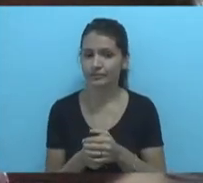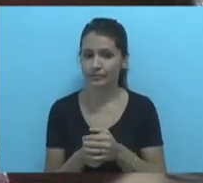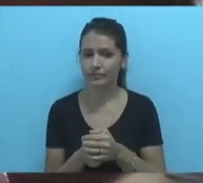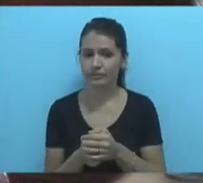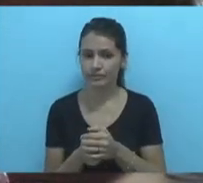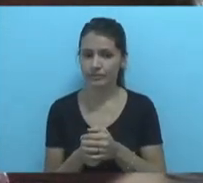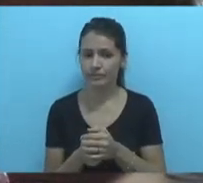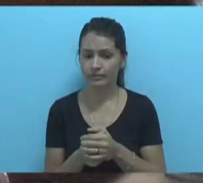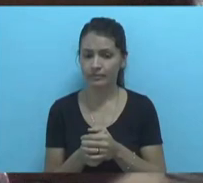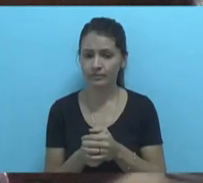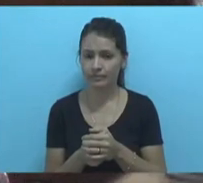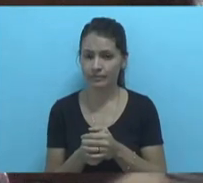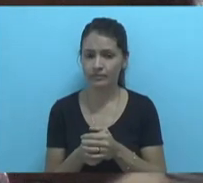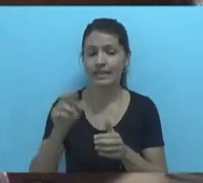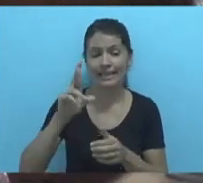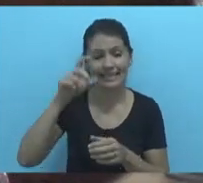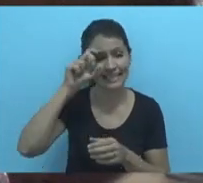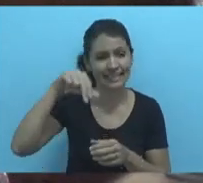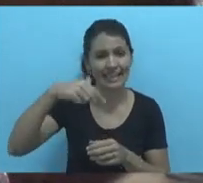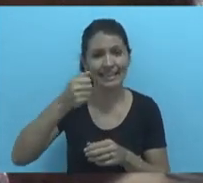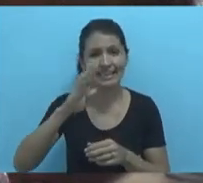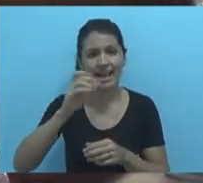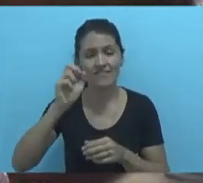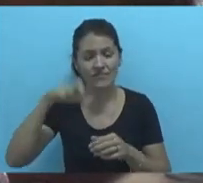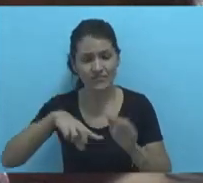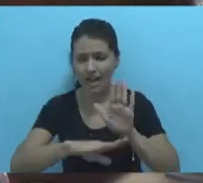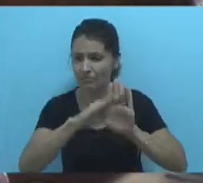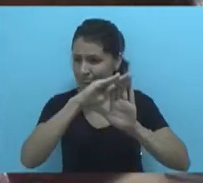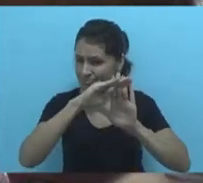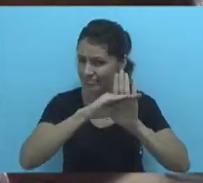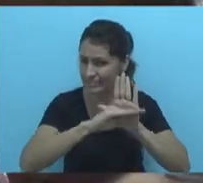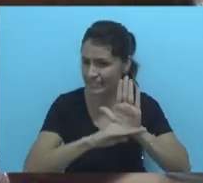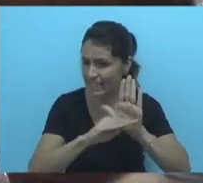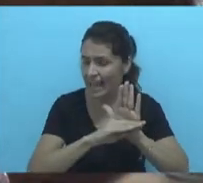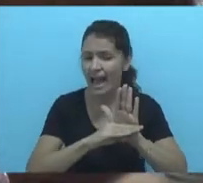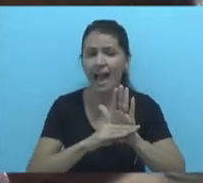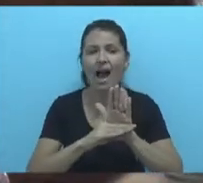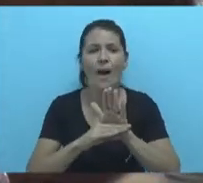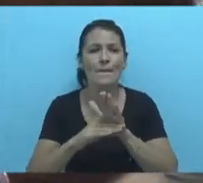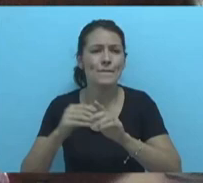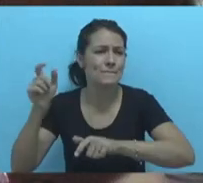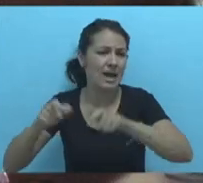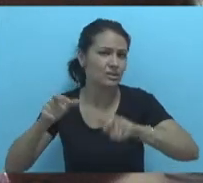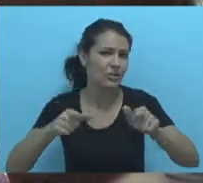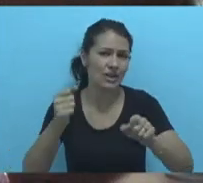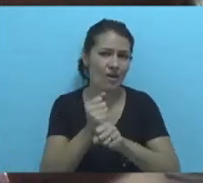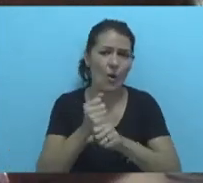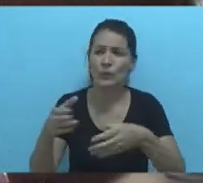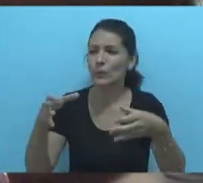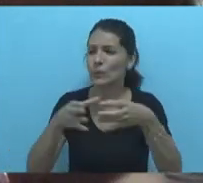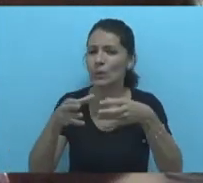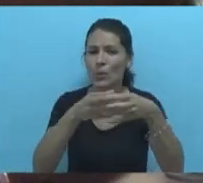Barrios Populares lo realizaron militantes de todas las organizaciones sociales de la Argentina que participaron,